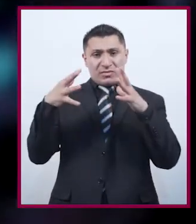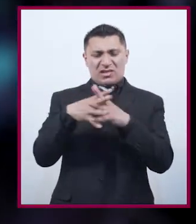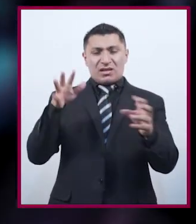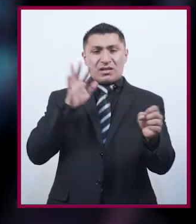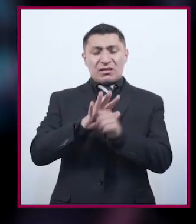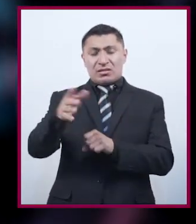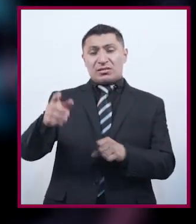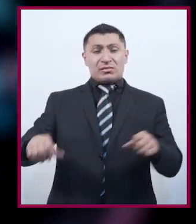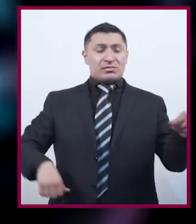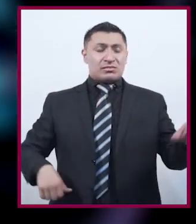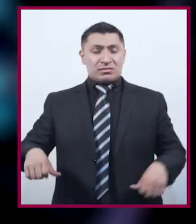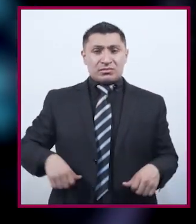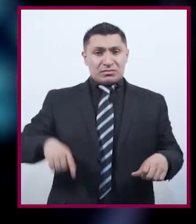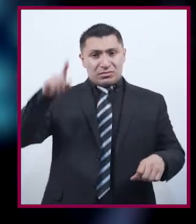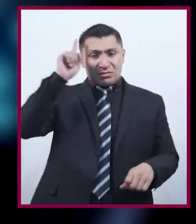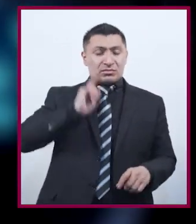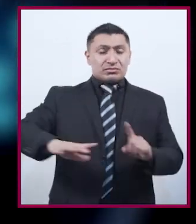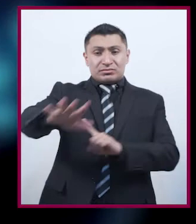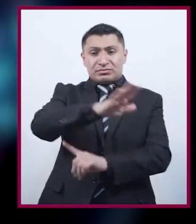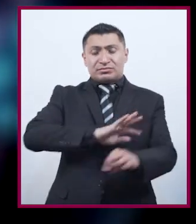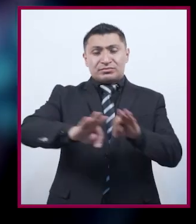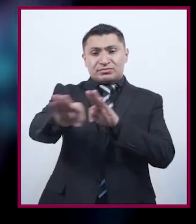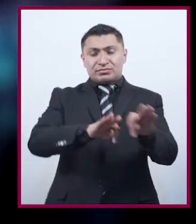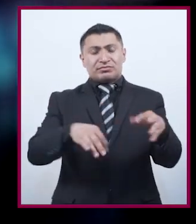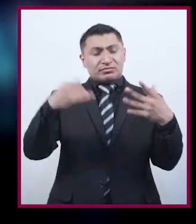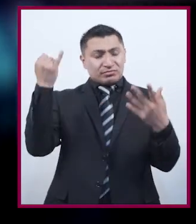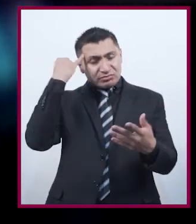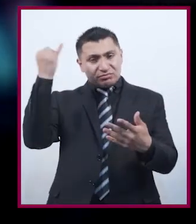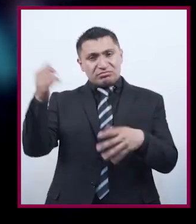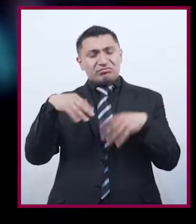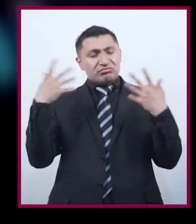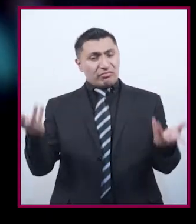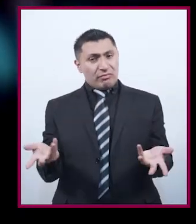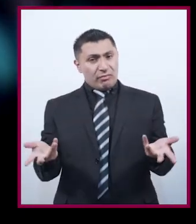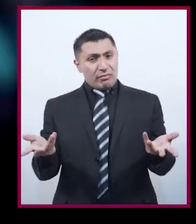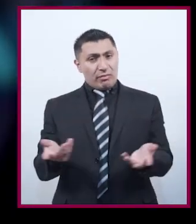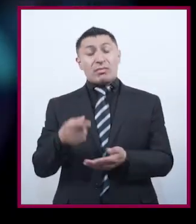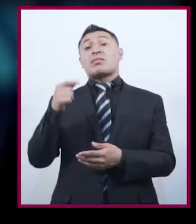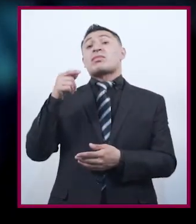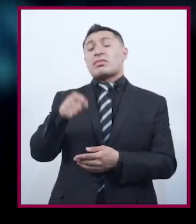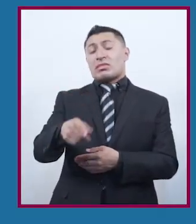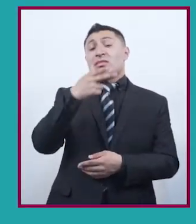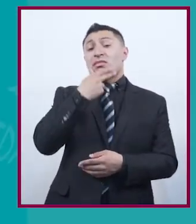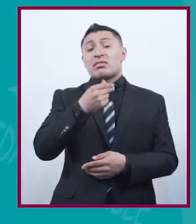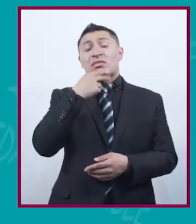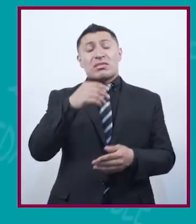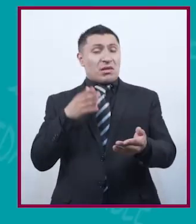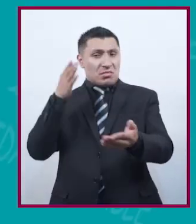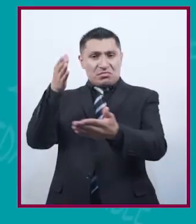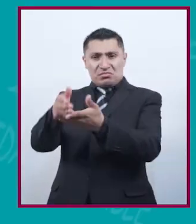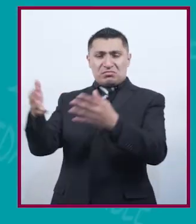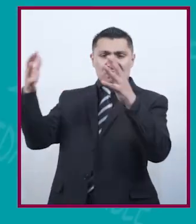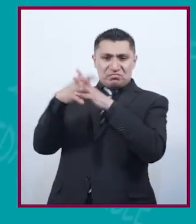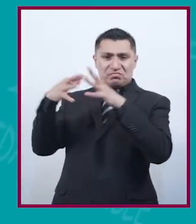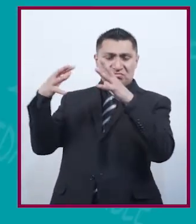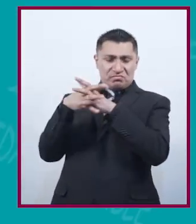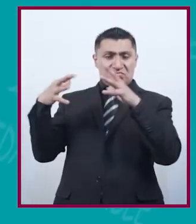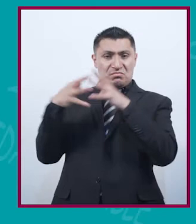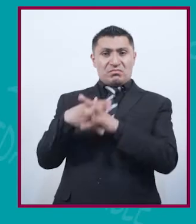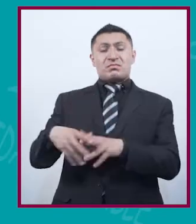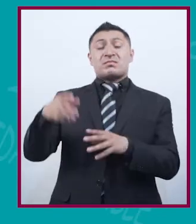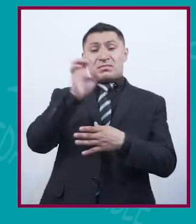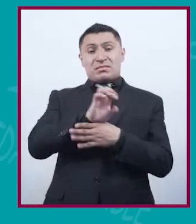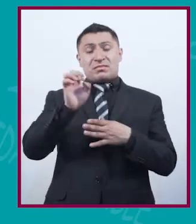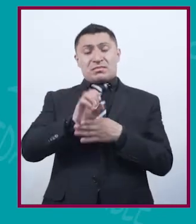Durante la guerra, ¿cuál fue el papel de la mujer en términos laborales e ideológicos? Los hombres se van a pelear